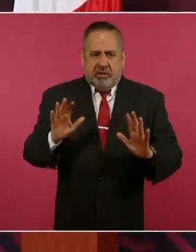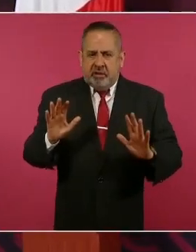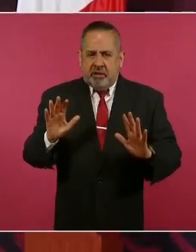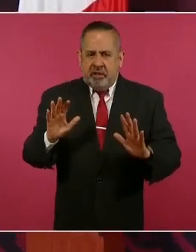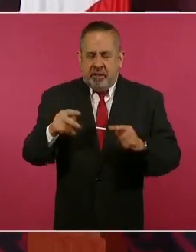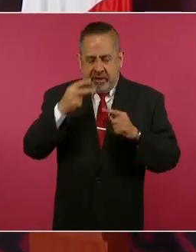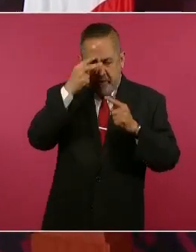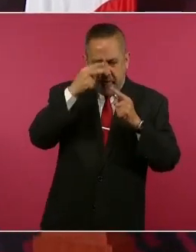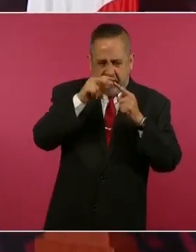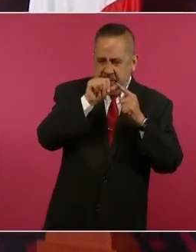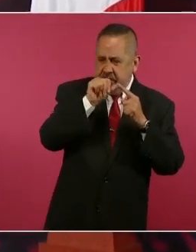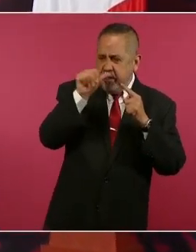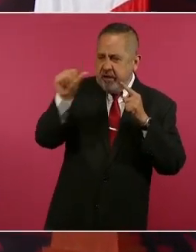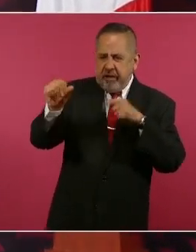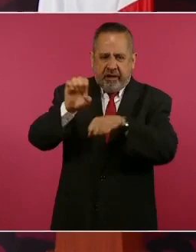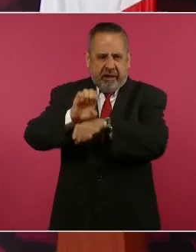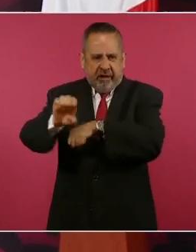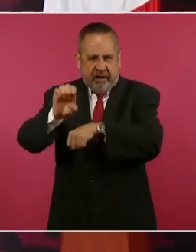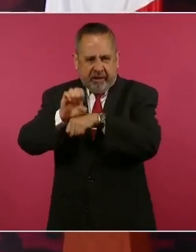México-Ecuador,